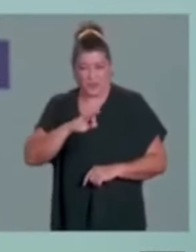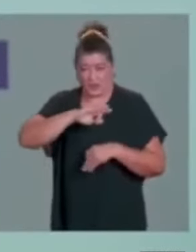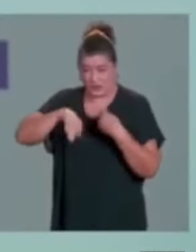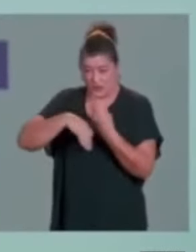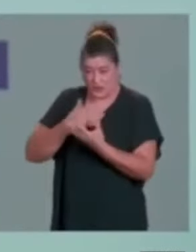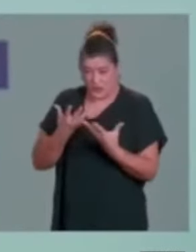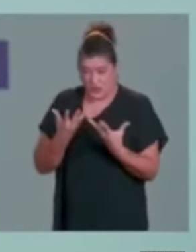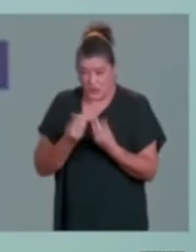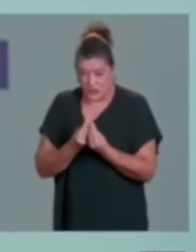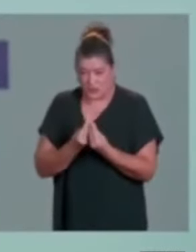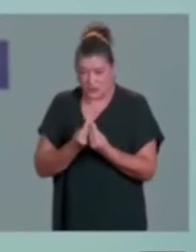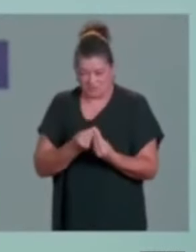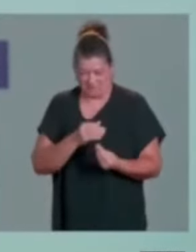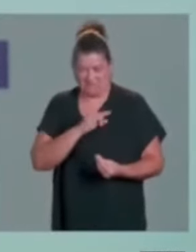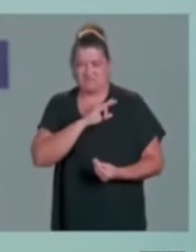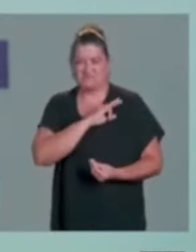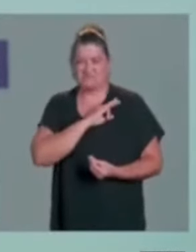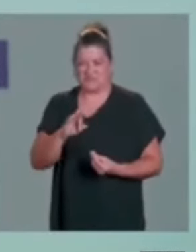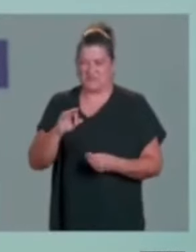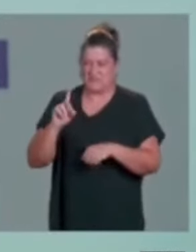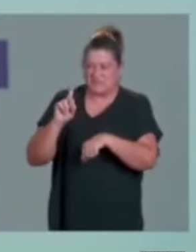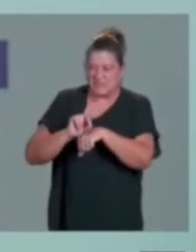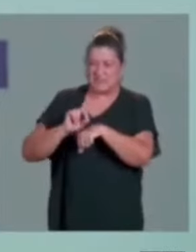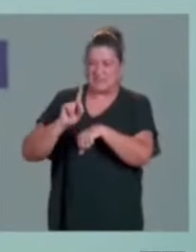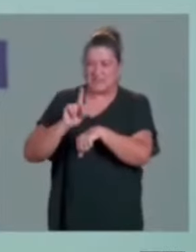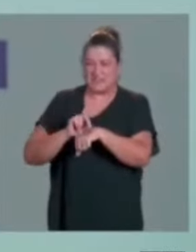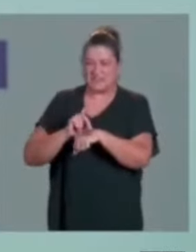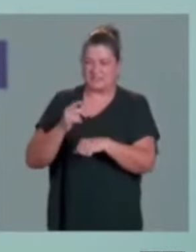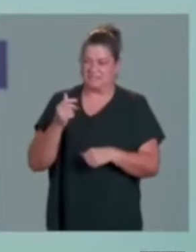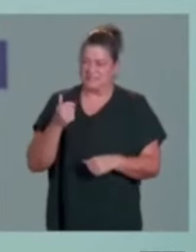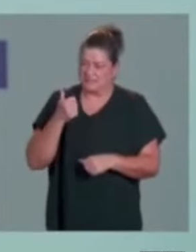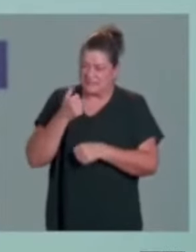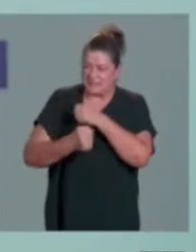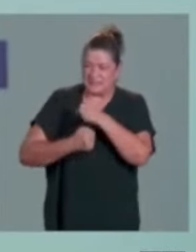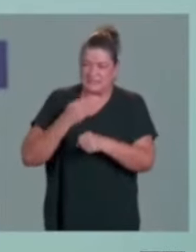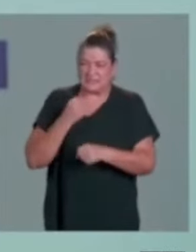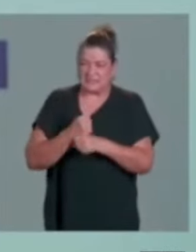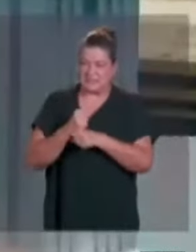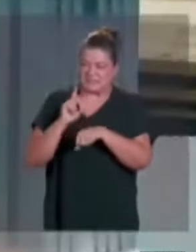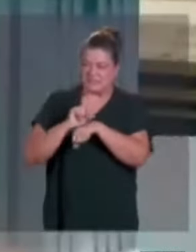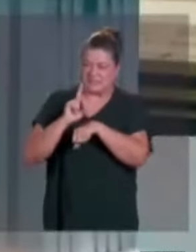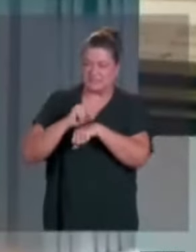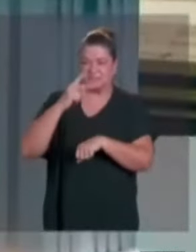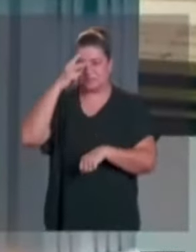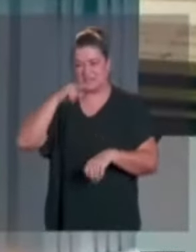todos durante todos los días del próximo sexenio.